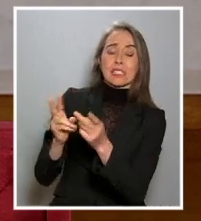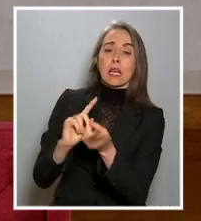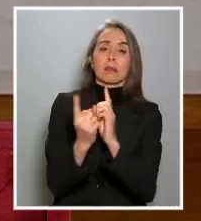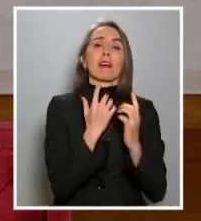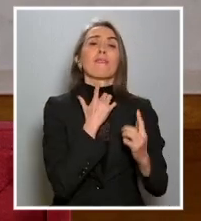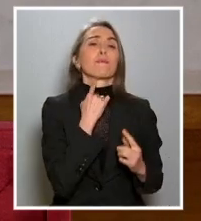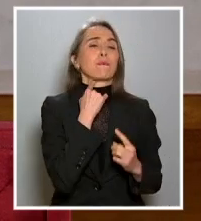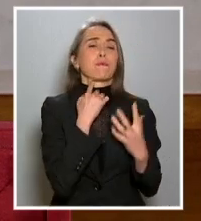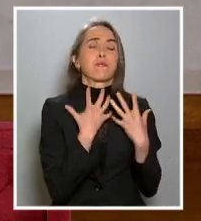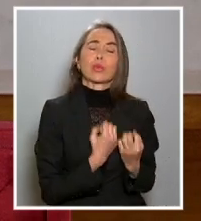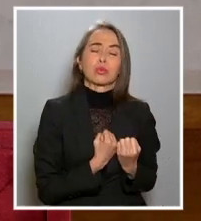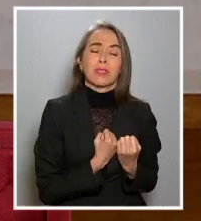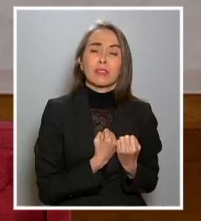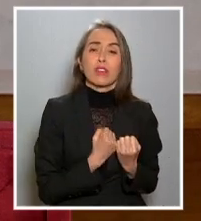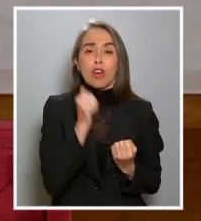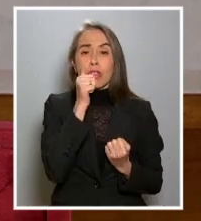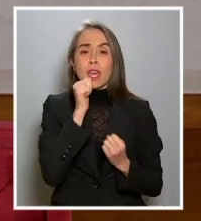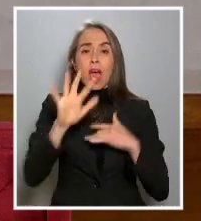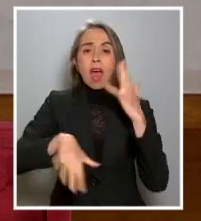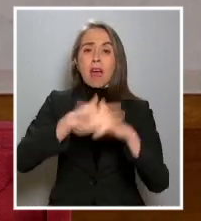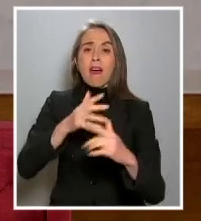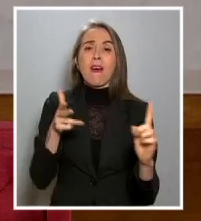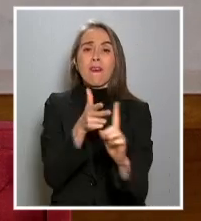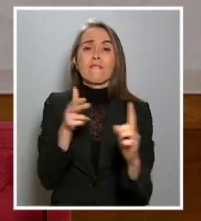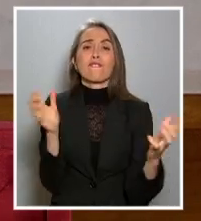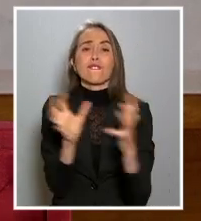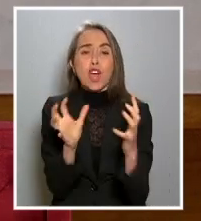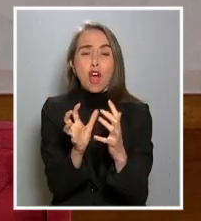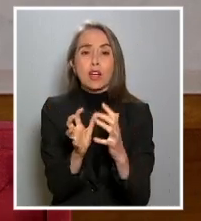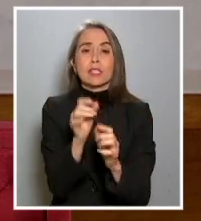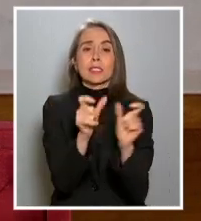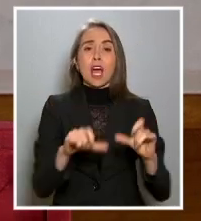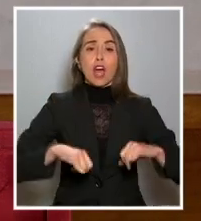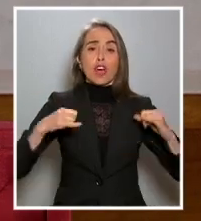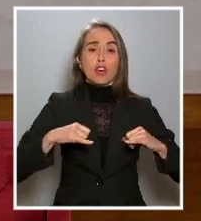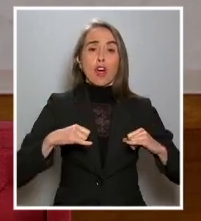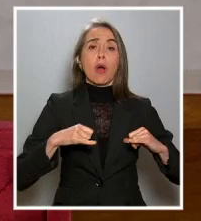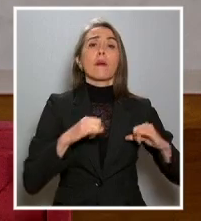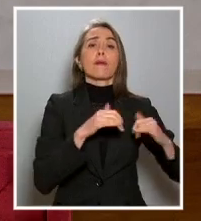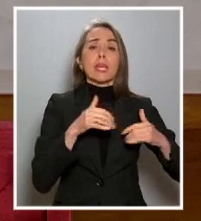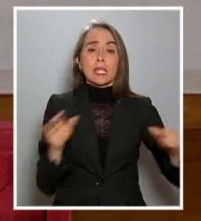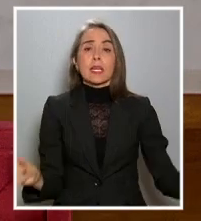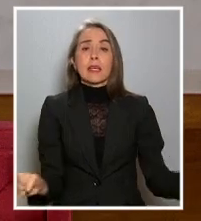violencia cotidiana, desde las ilusiones de los jóvenes al merecido descanso de los mayores.